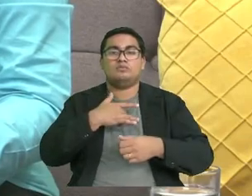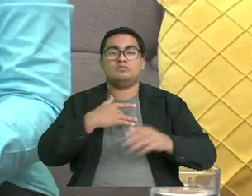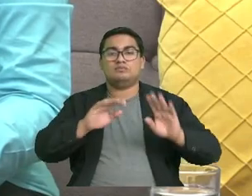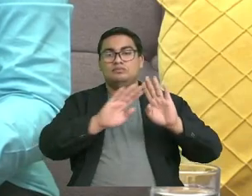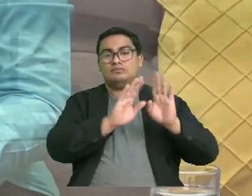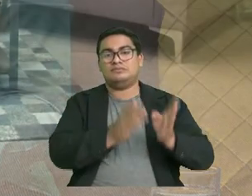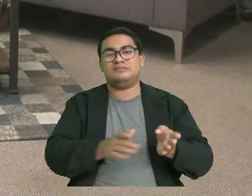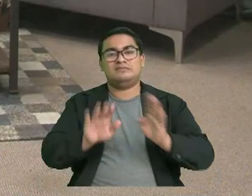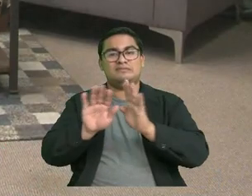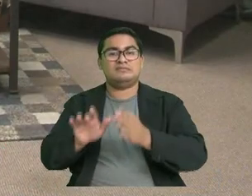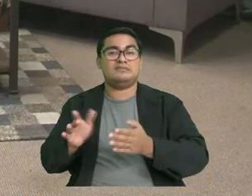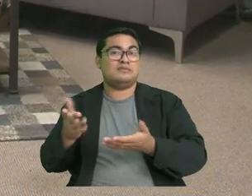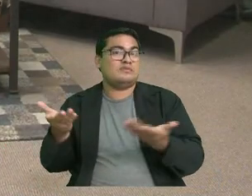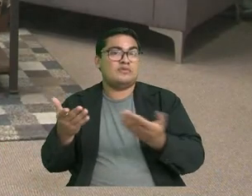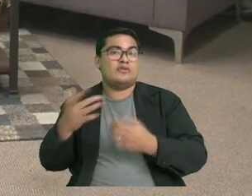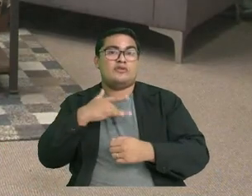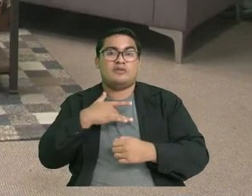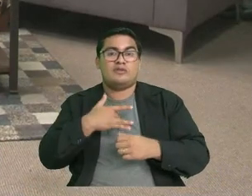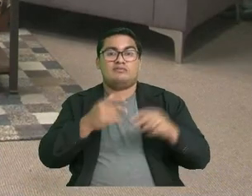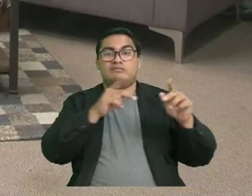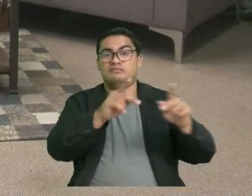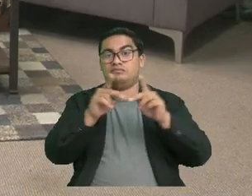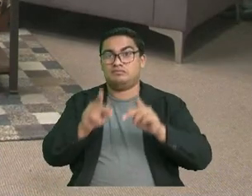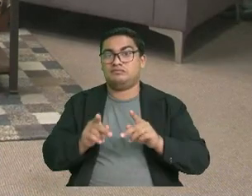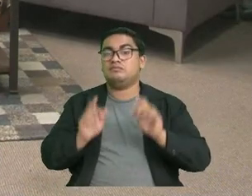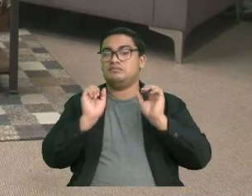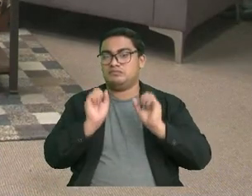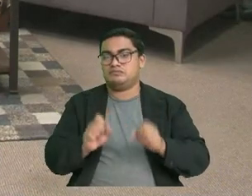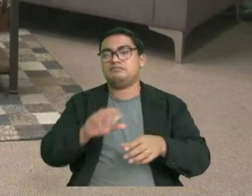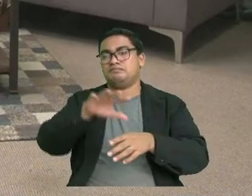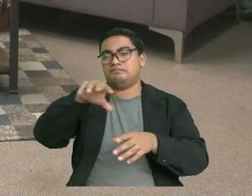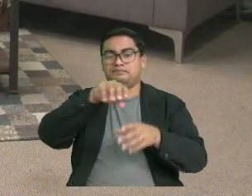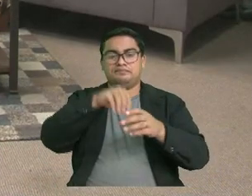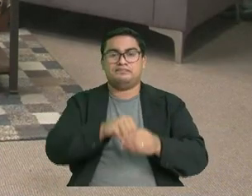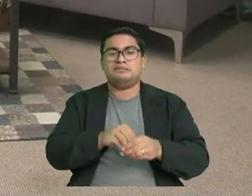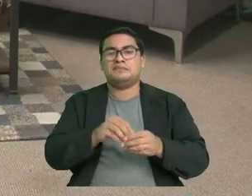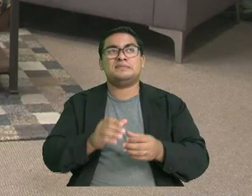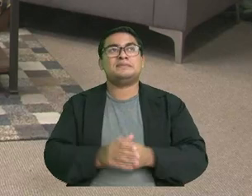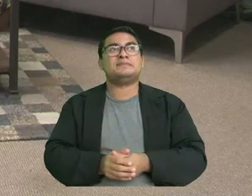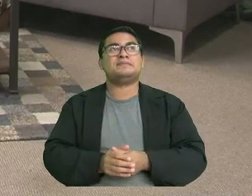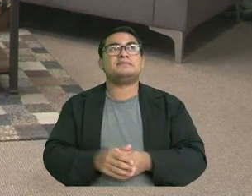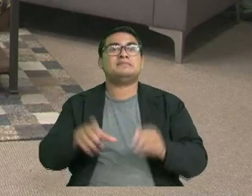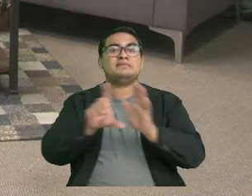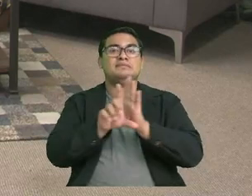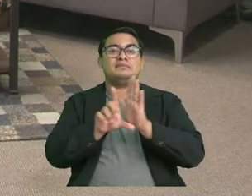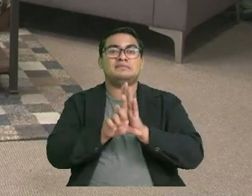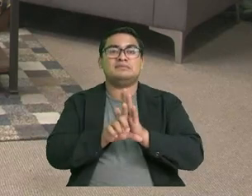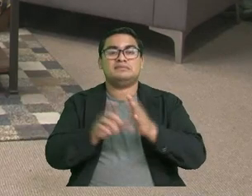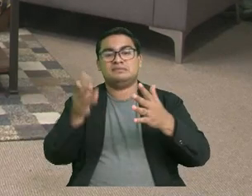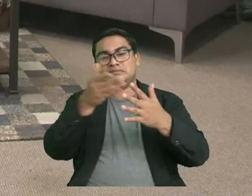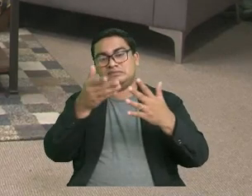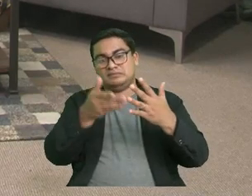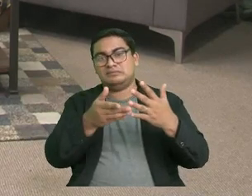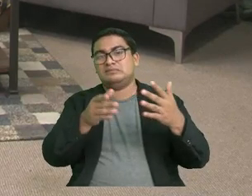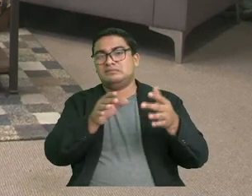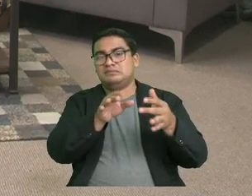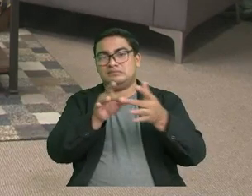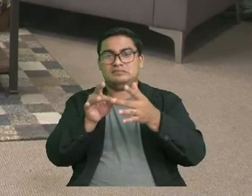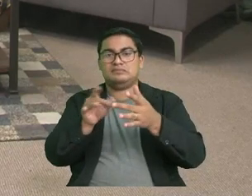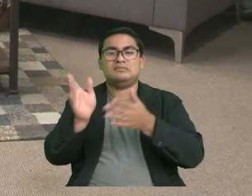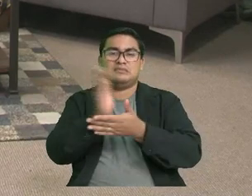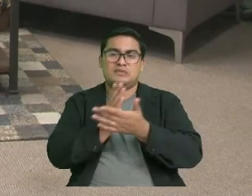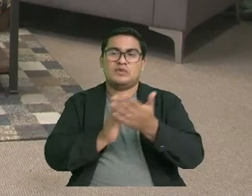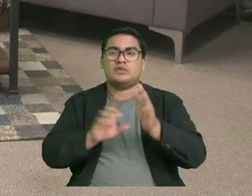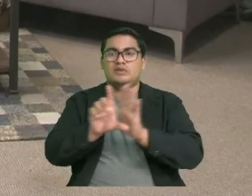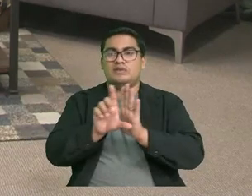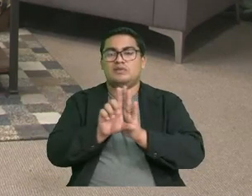con esa necesidad de nuestro pueblo, claro, de tener inclusión. En ese sentido, ¿leyes específicas o nos puede mencionar algunas